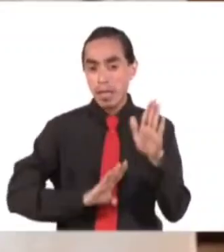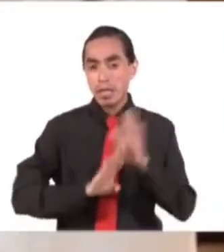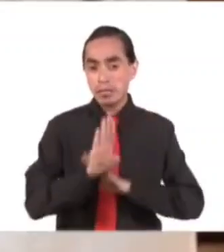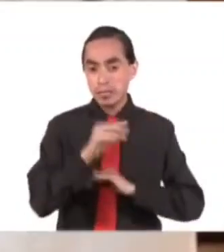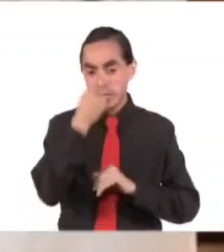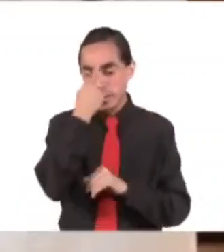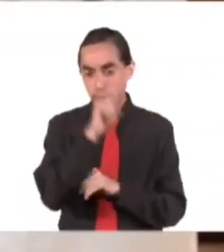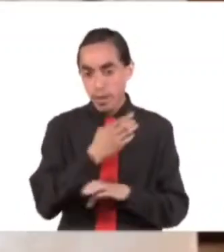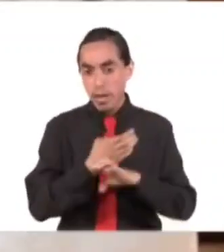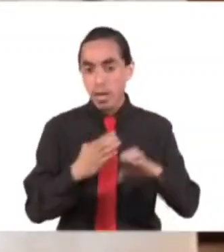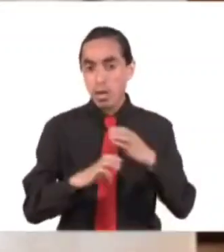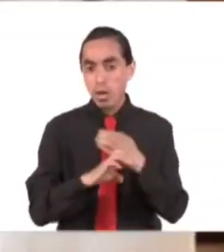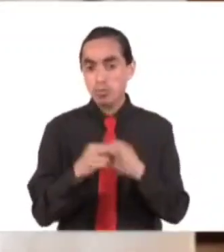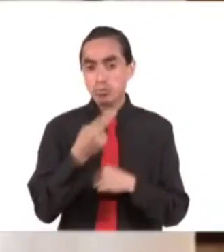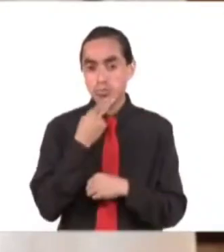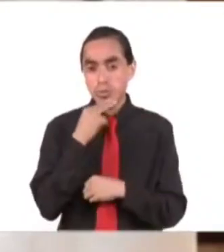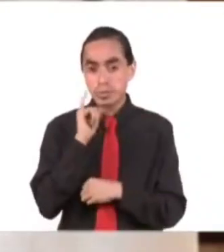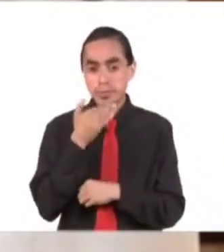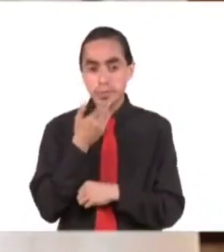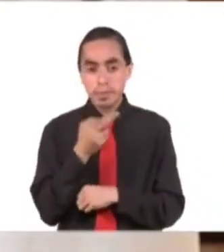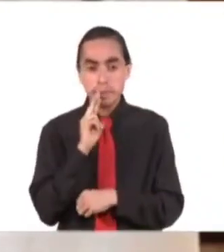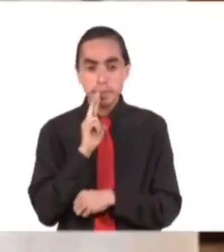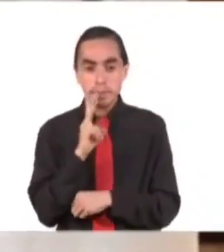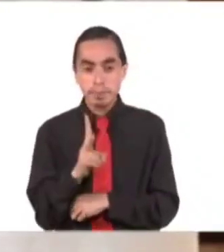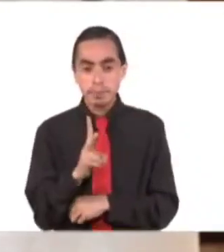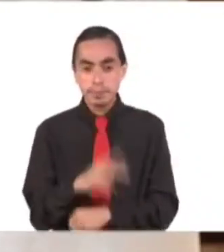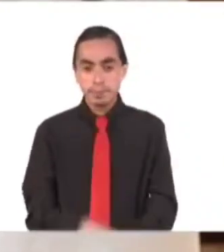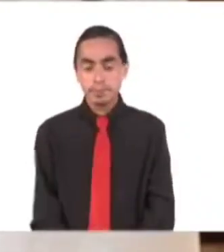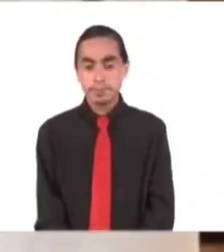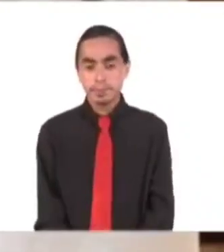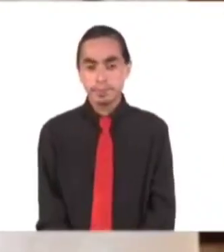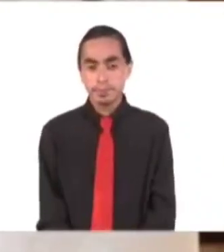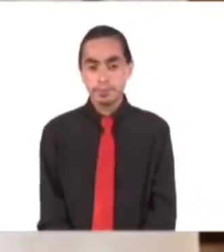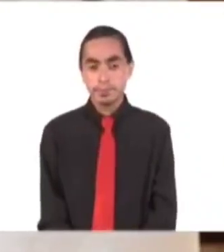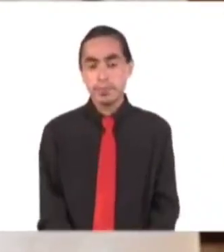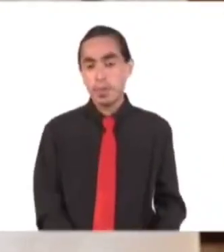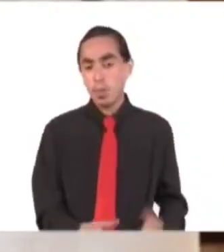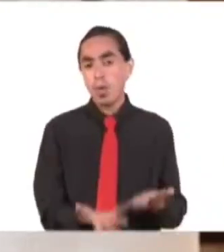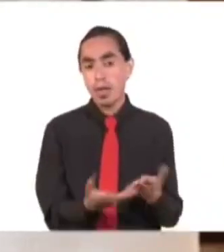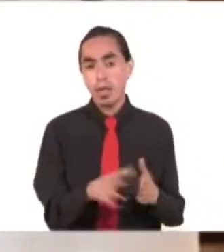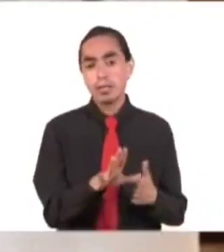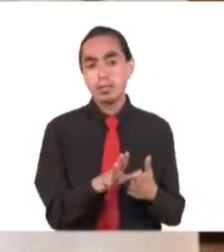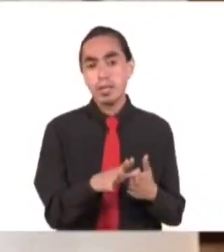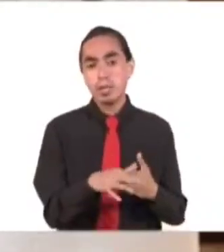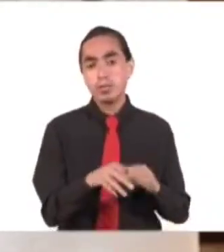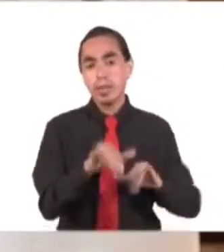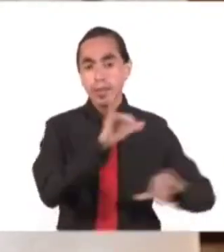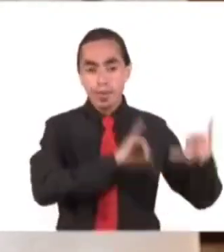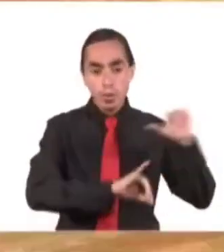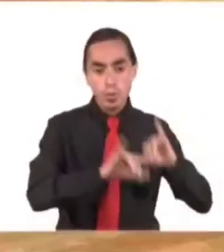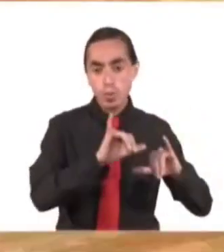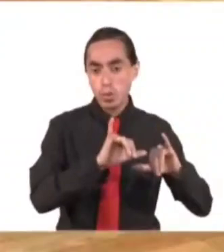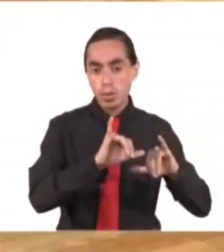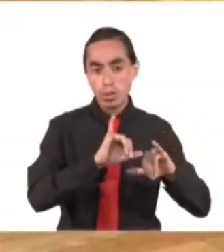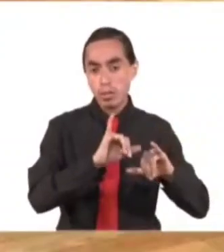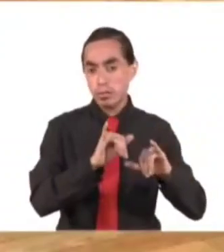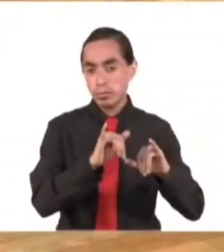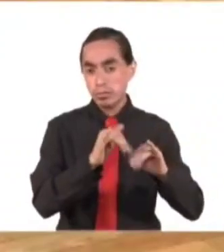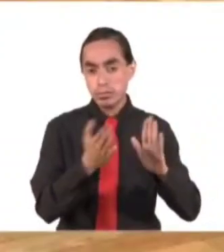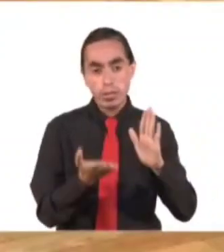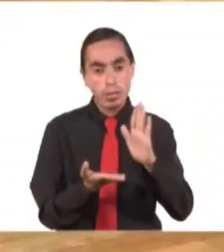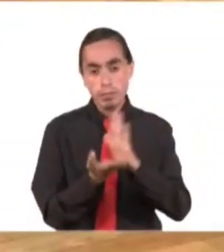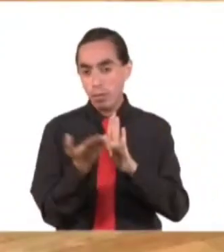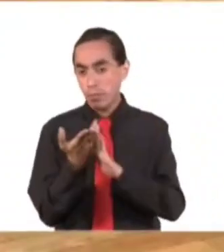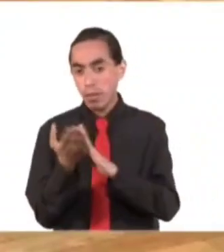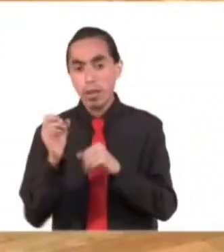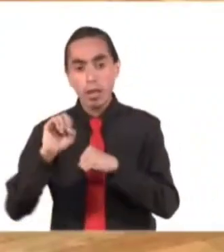recursos humanos, de obtener lo mejor de cada uno, de los laboratorios, de la infraestructura y